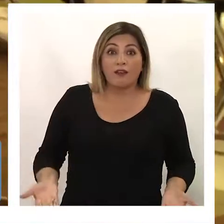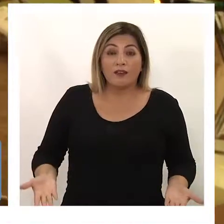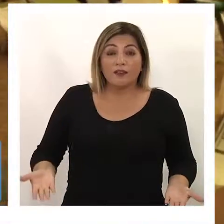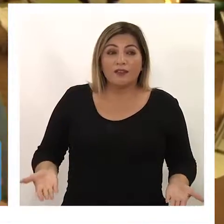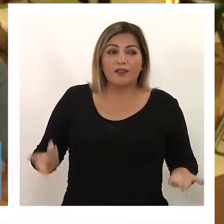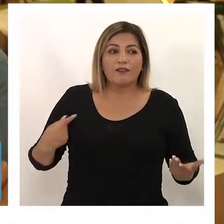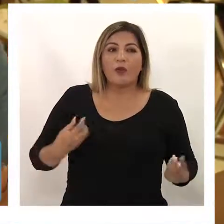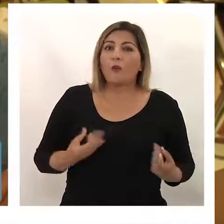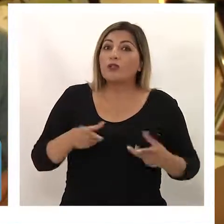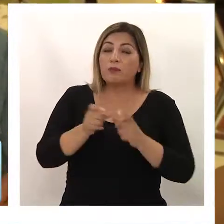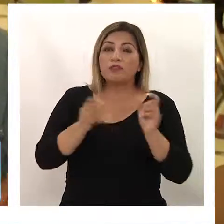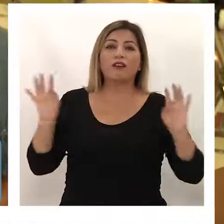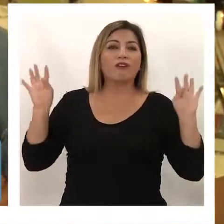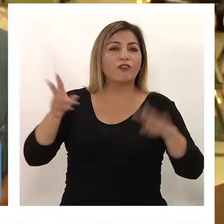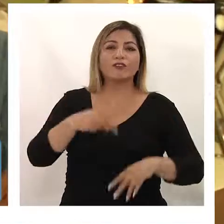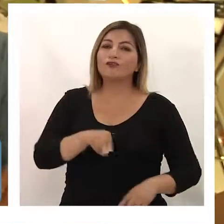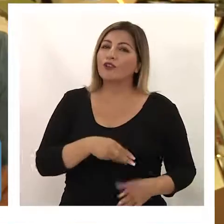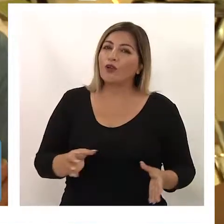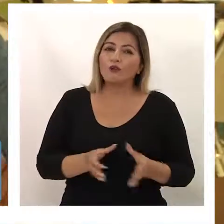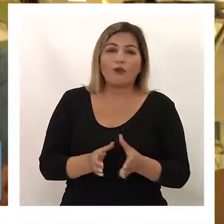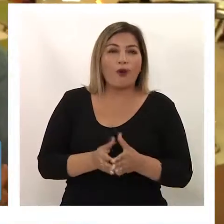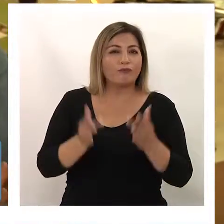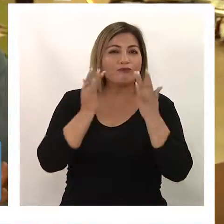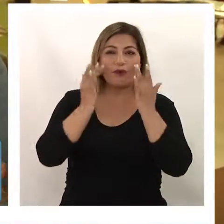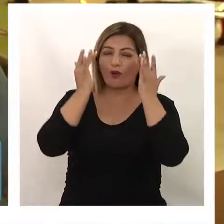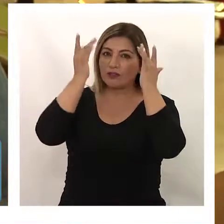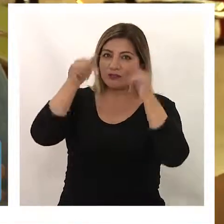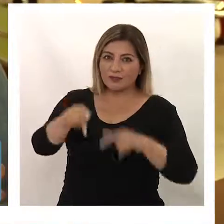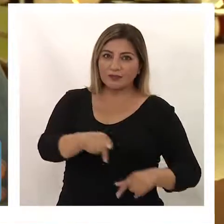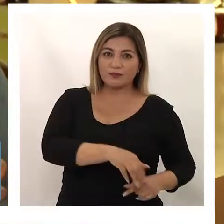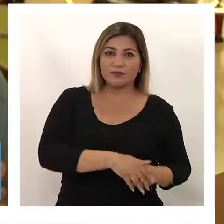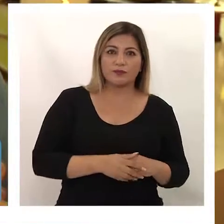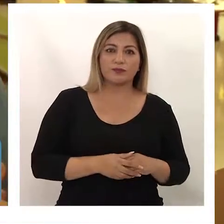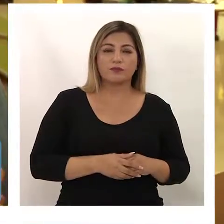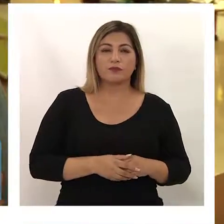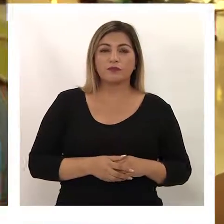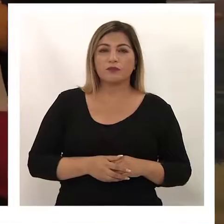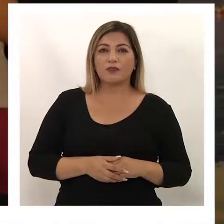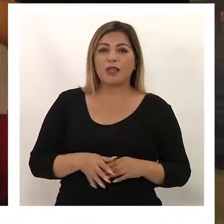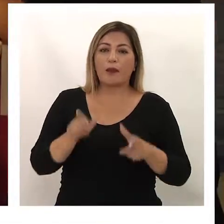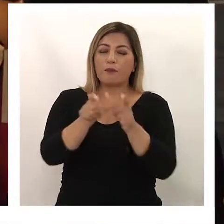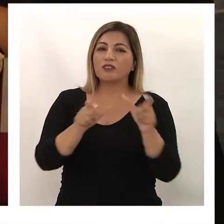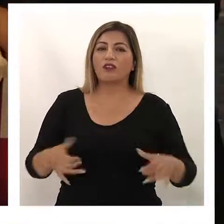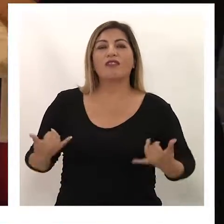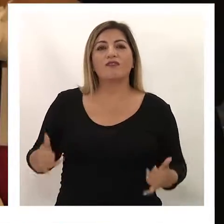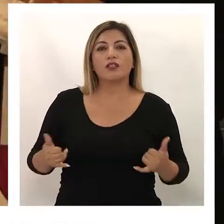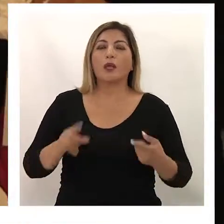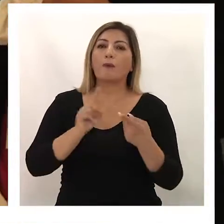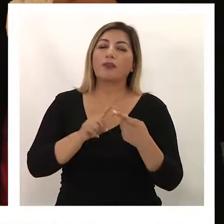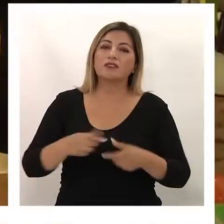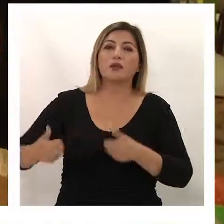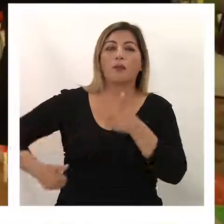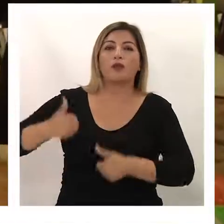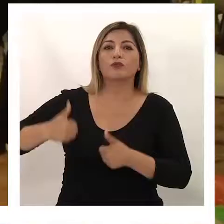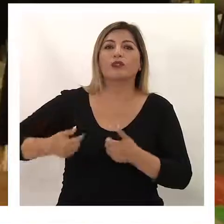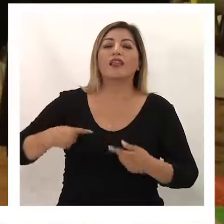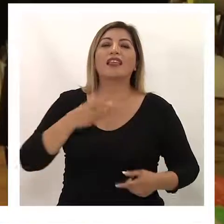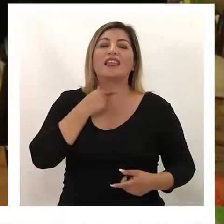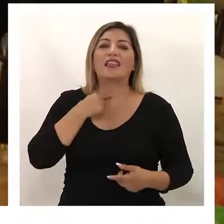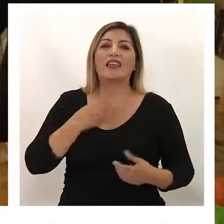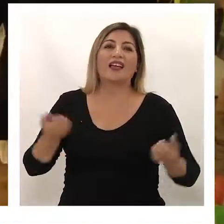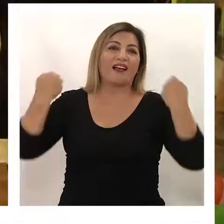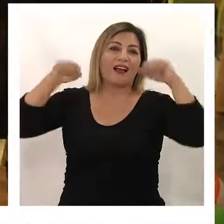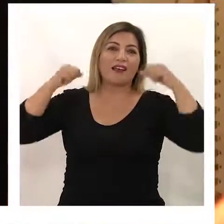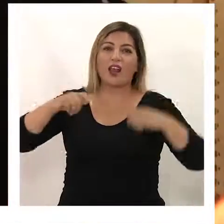súper contentos se divertido, han participado en los concursos han tratado de ganar boleras, gorros tenemos